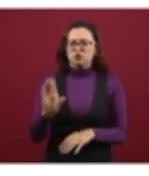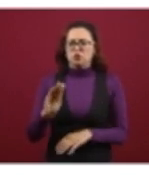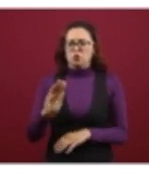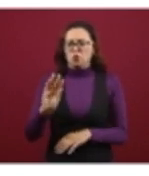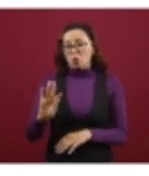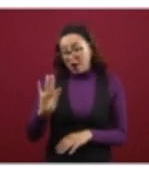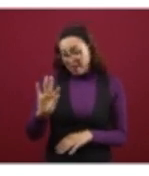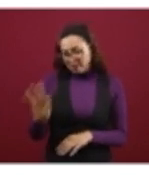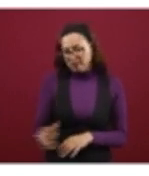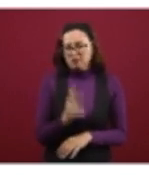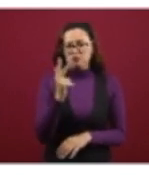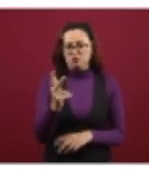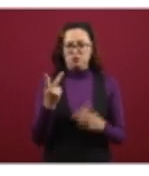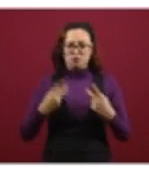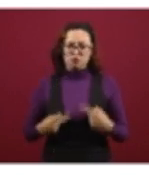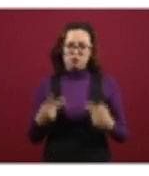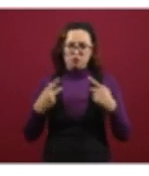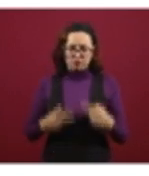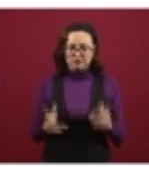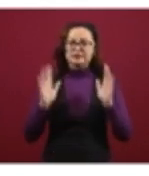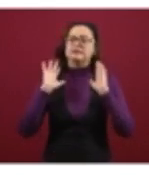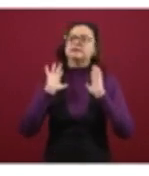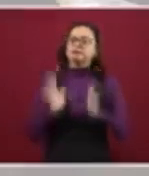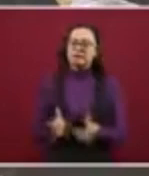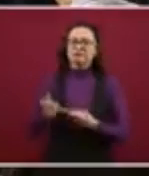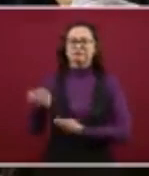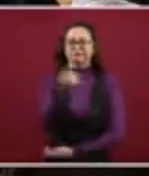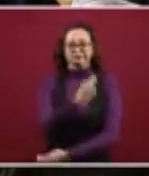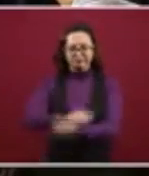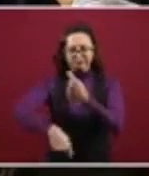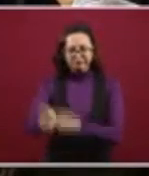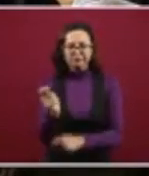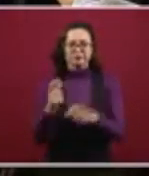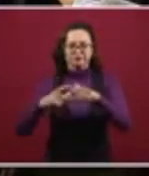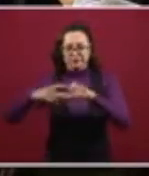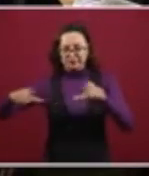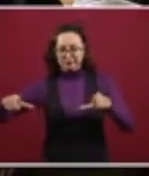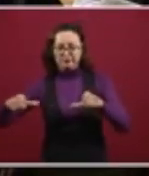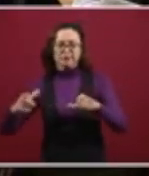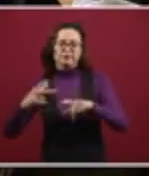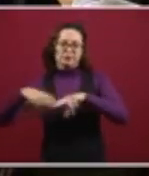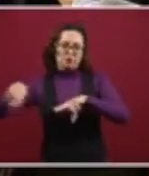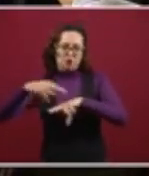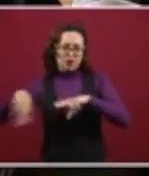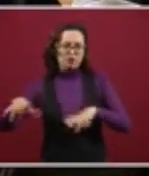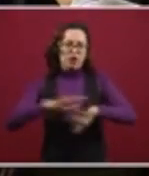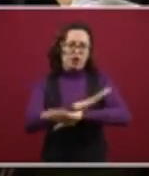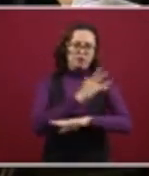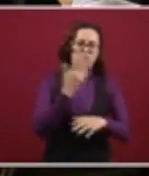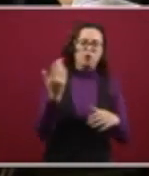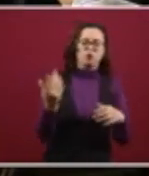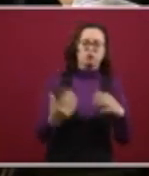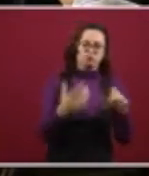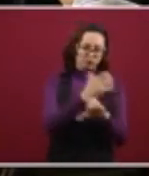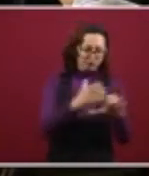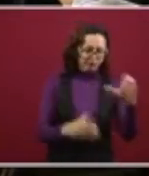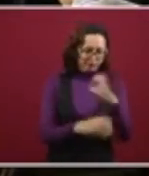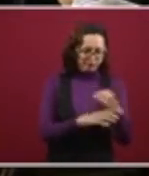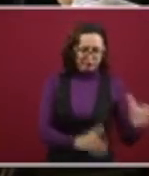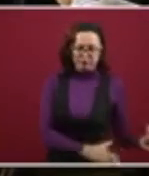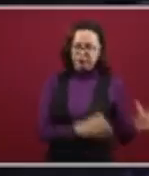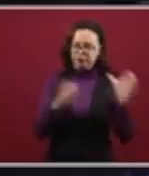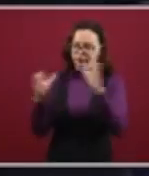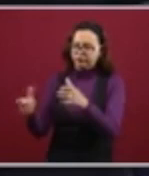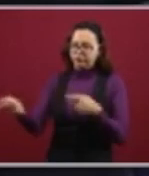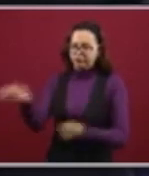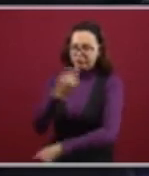175.948 productores, ya han canjeado sus vales por el fertilizante físicamente. En